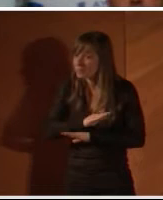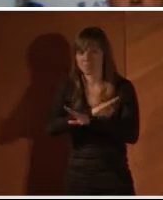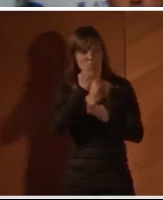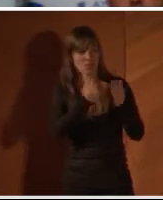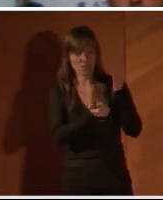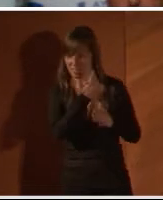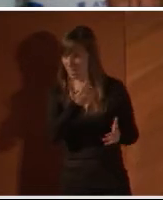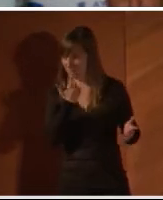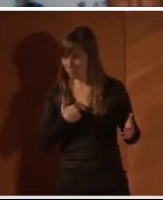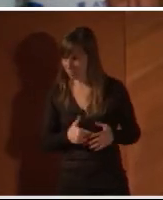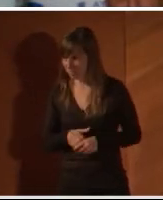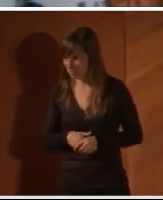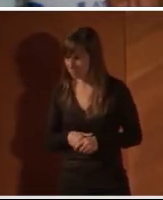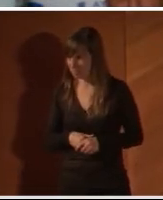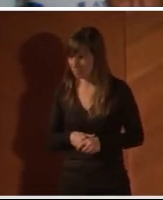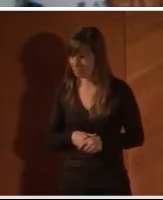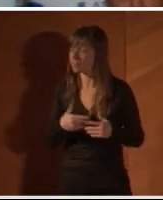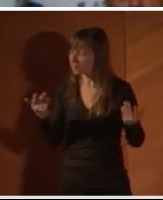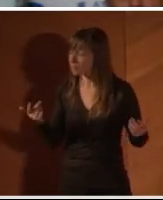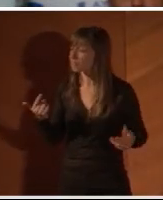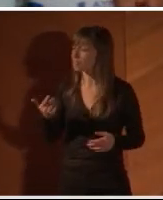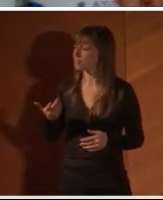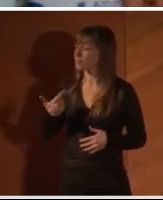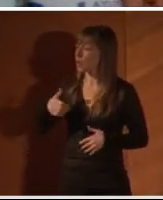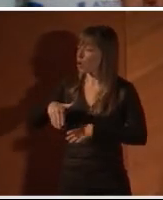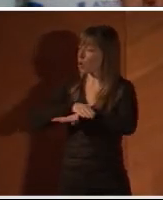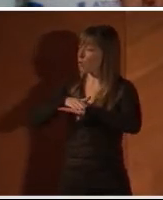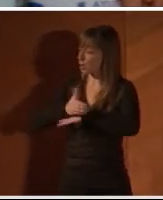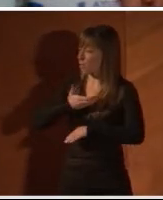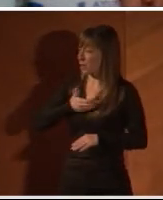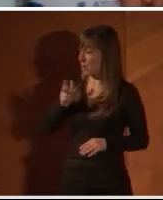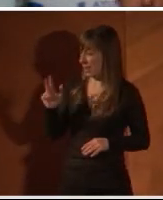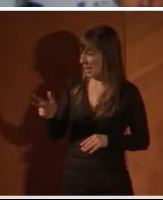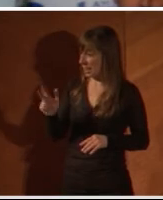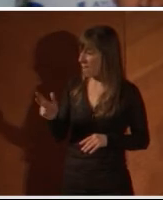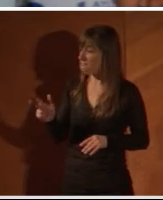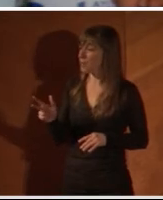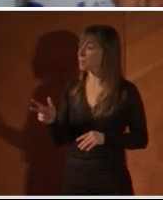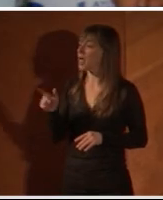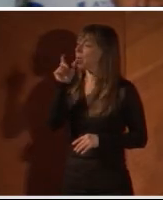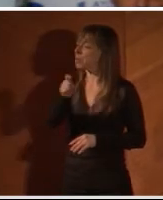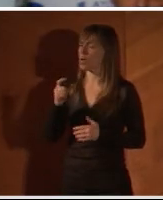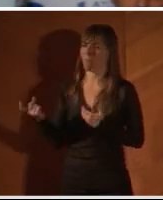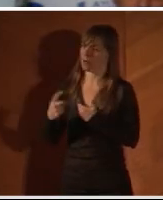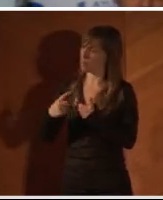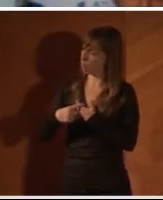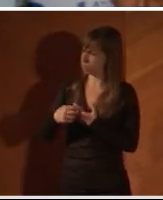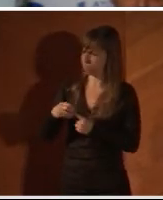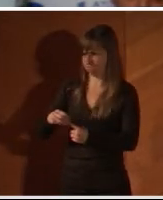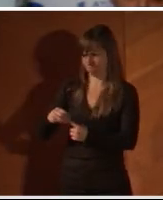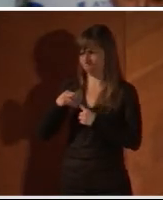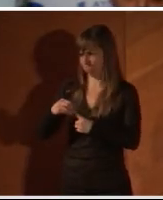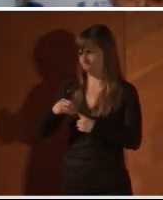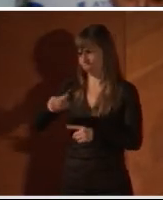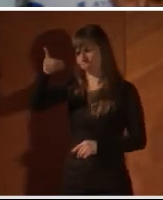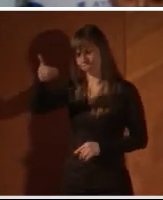Buenos días, adelante. Sí, para el Gobierno Municipal de Getafe, la participación ciudadana es un pilar